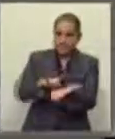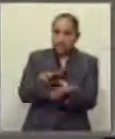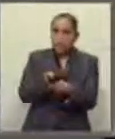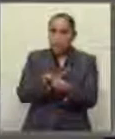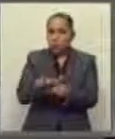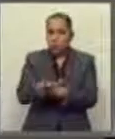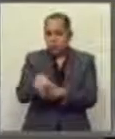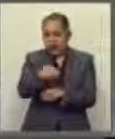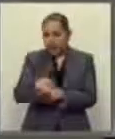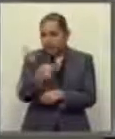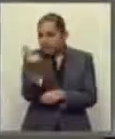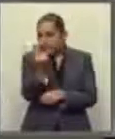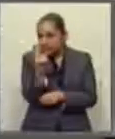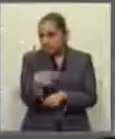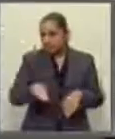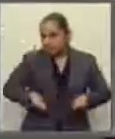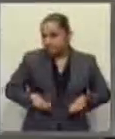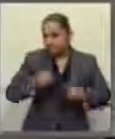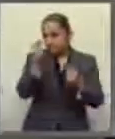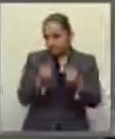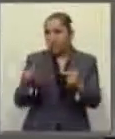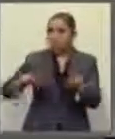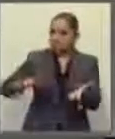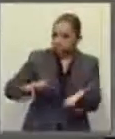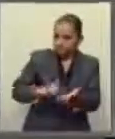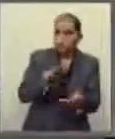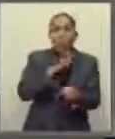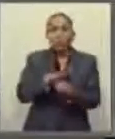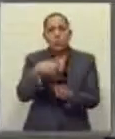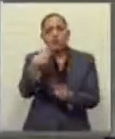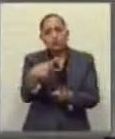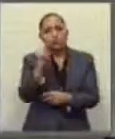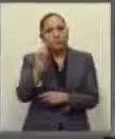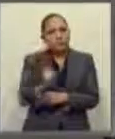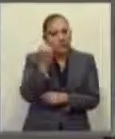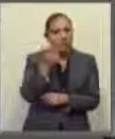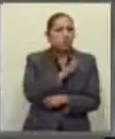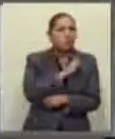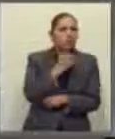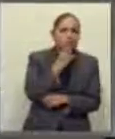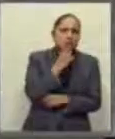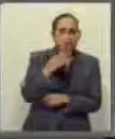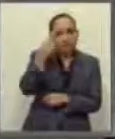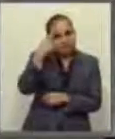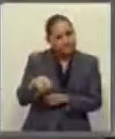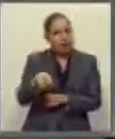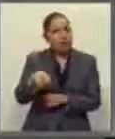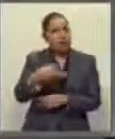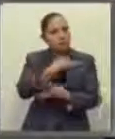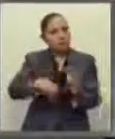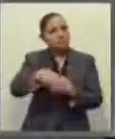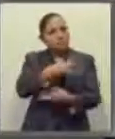particulares, desarrollen tecnologías que le permitan mejorar sus resultados sin romper con sus ventajas